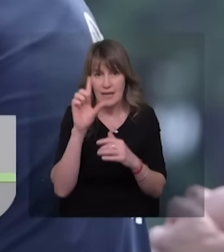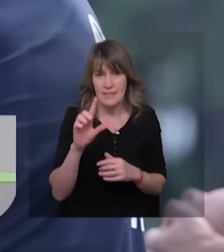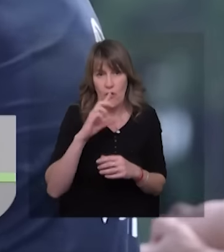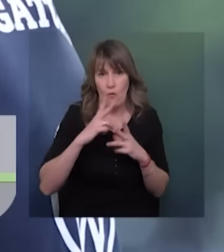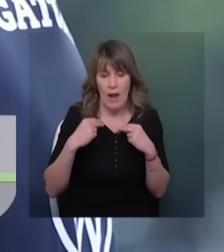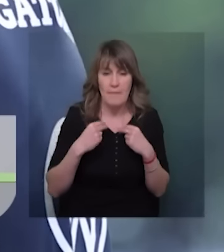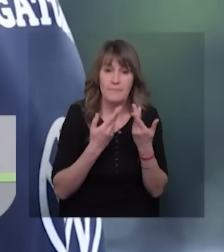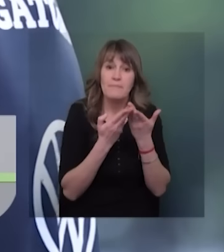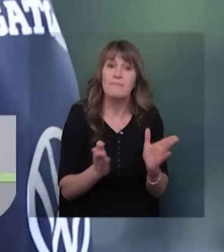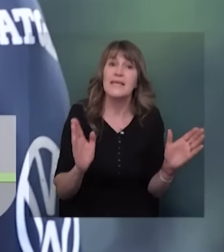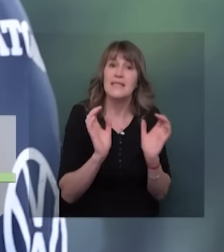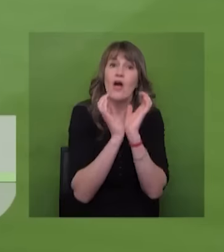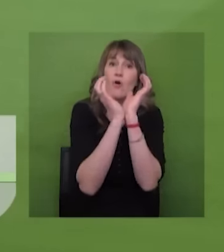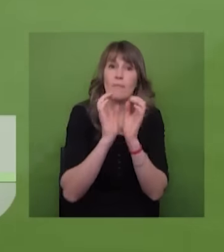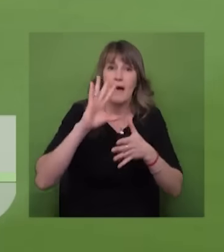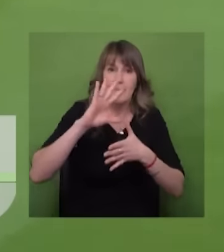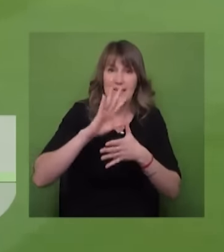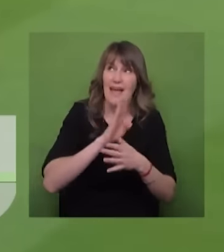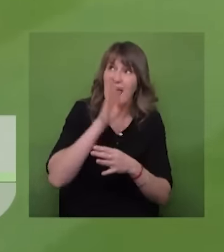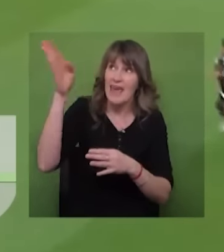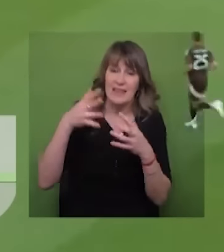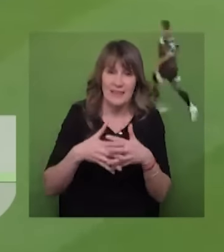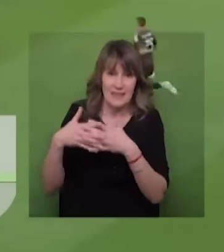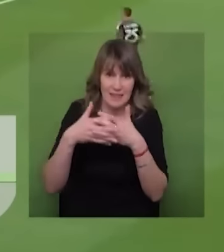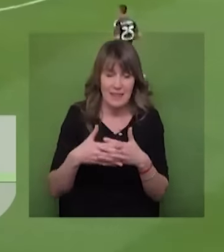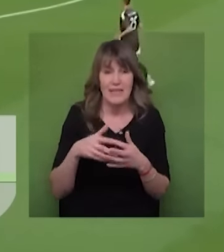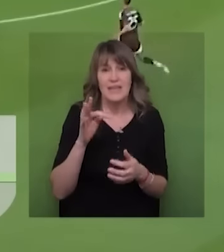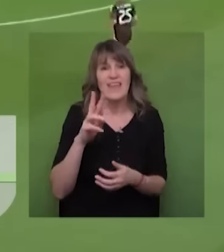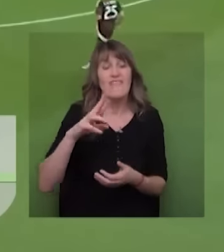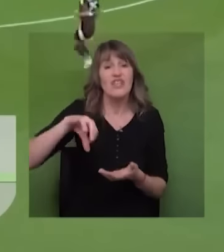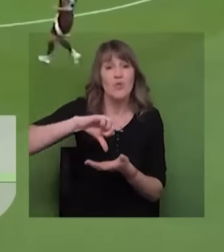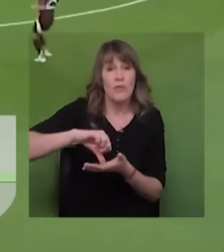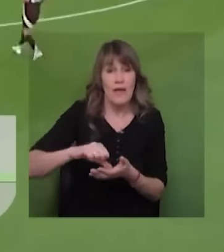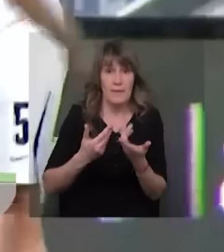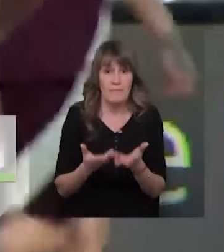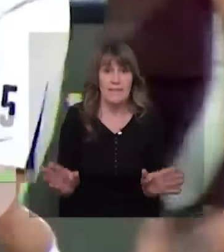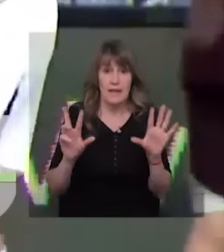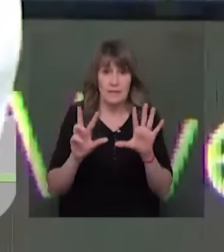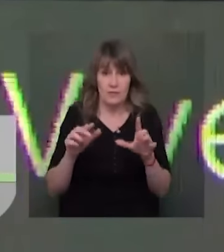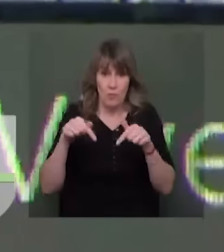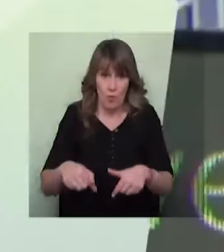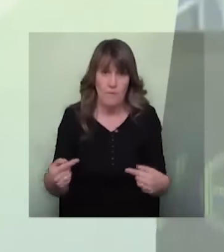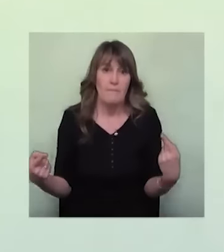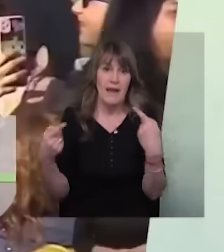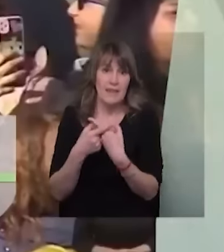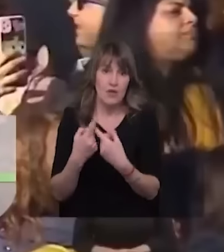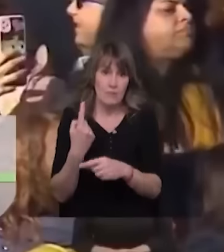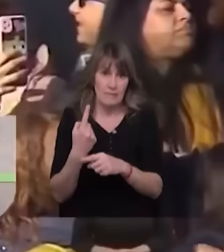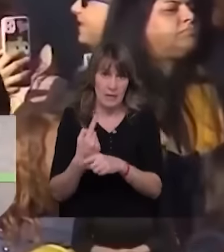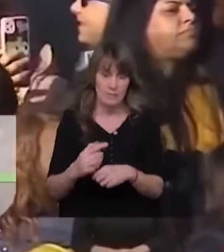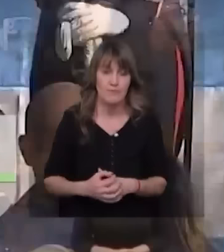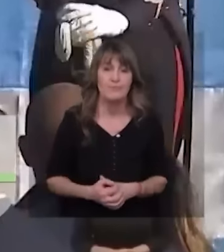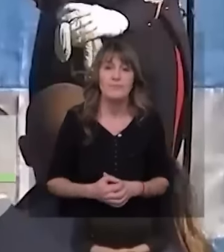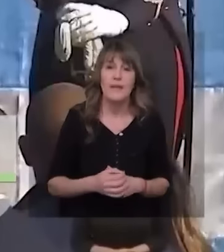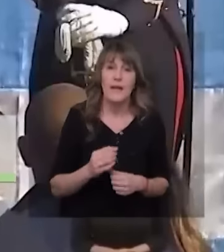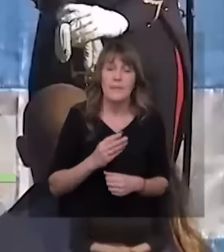selecciones de fútbol que se disputará en Estados Unidos TV ciudad transmite desde las 20 horas la ceremonia de apertura y el partido inaugural el presidente